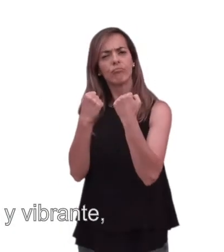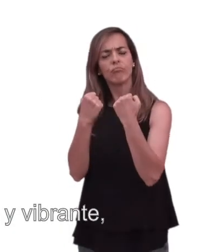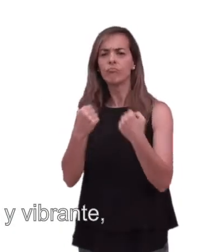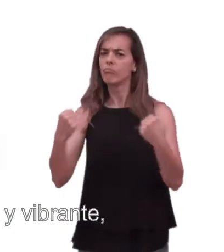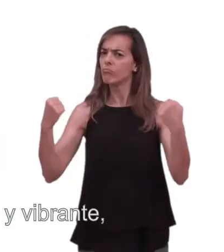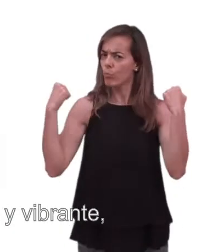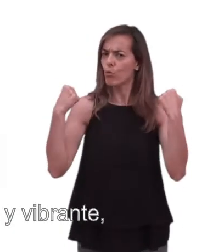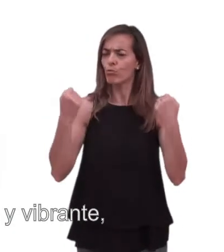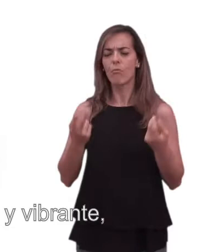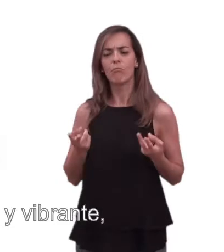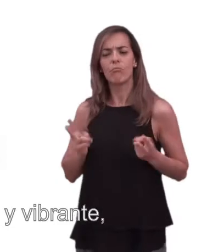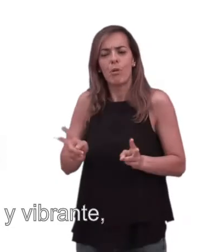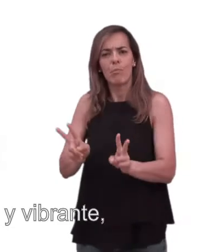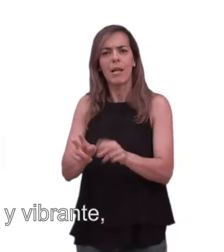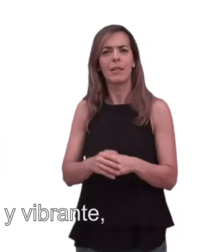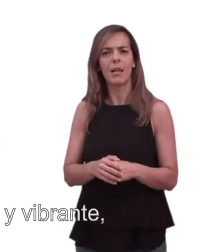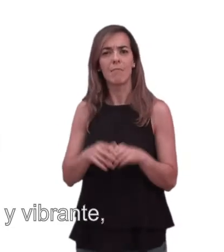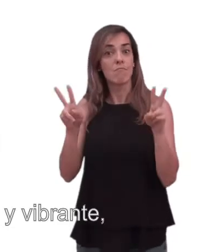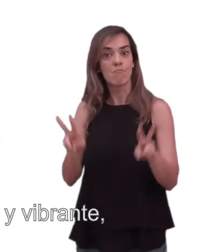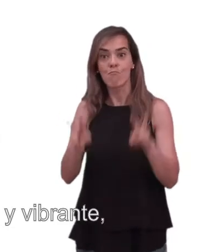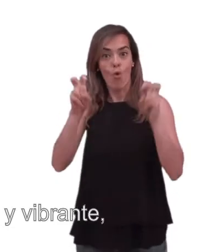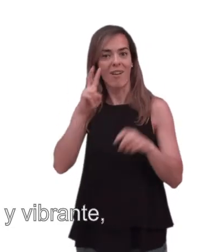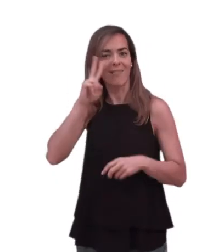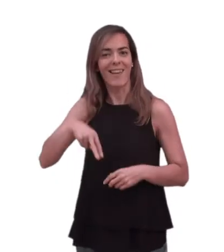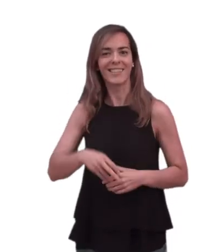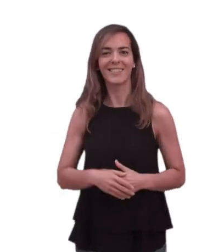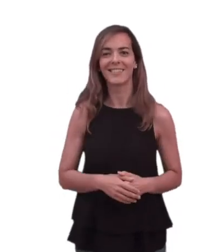vigorosa y vibrante, propiamente moderna.